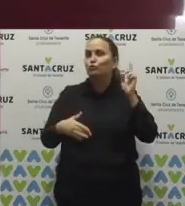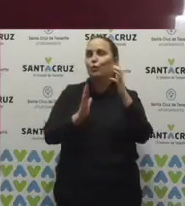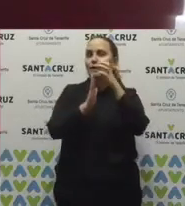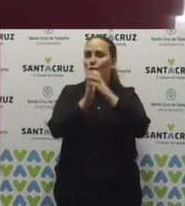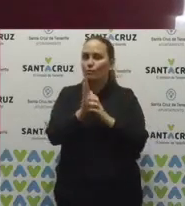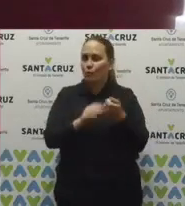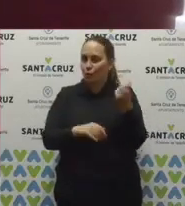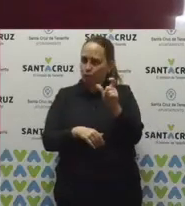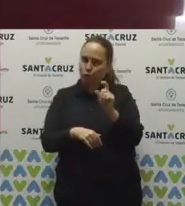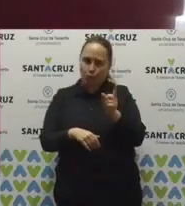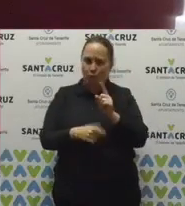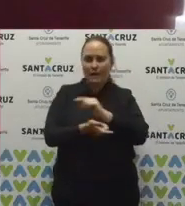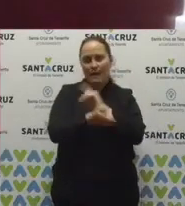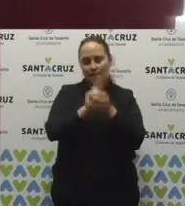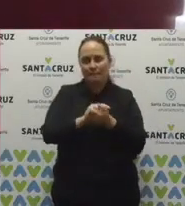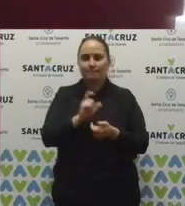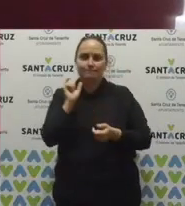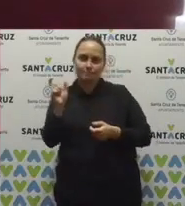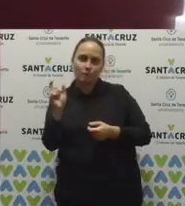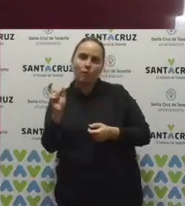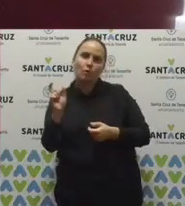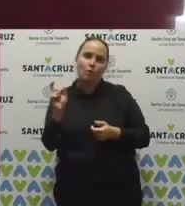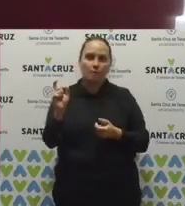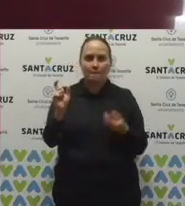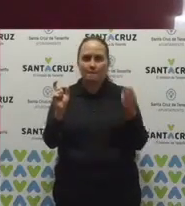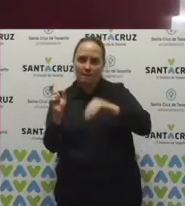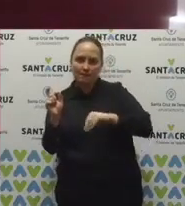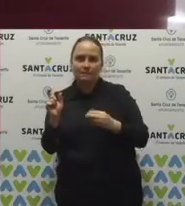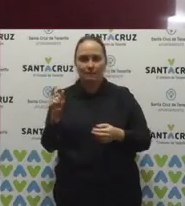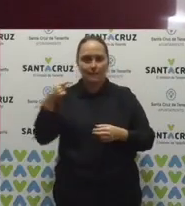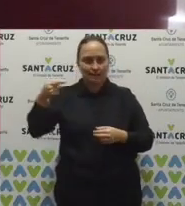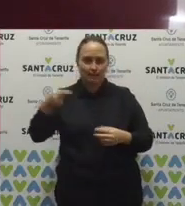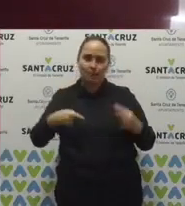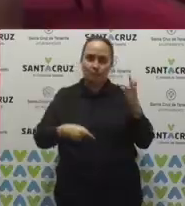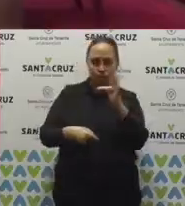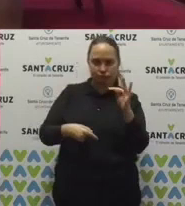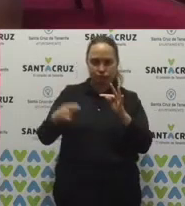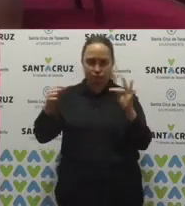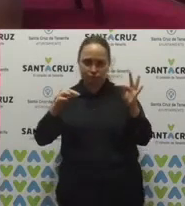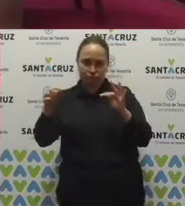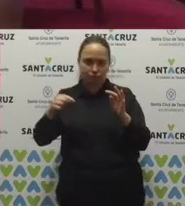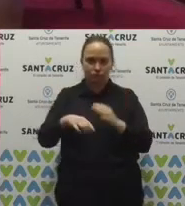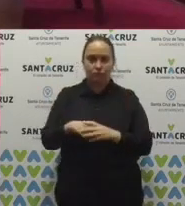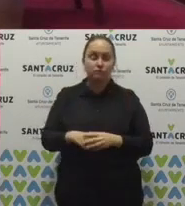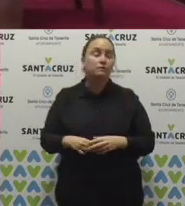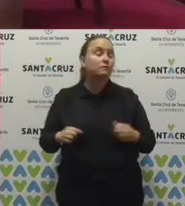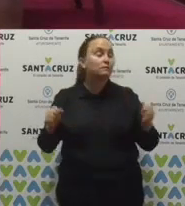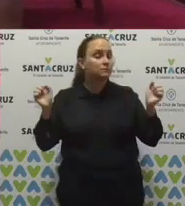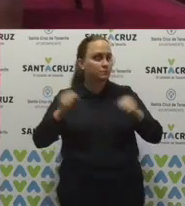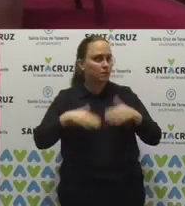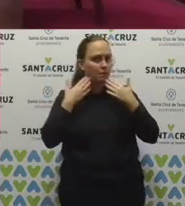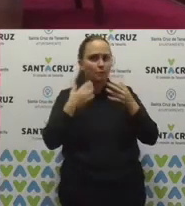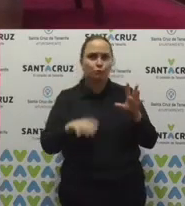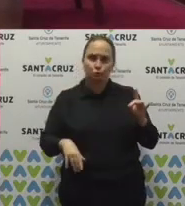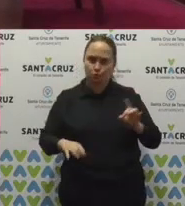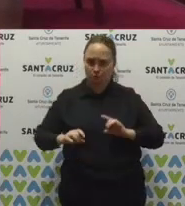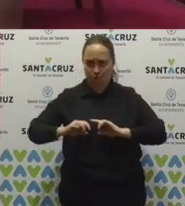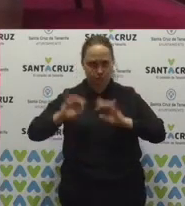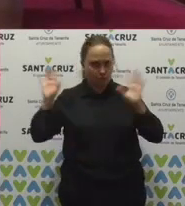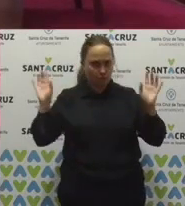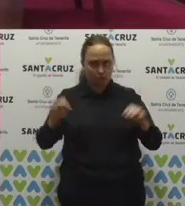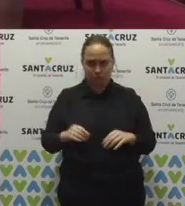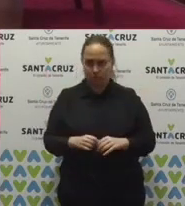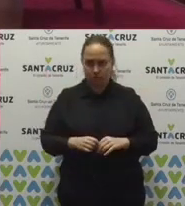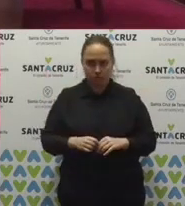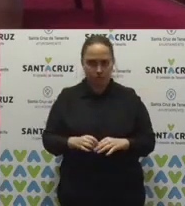costes relación de costeo pro bajo el control muchas gracias sí claro a ver y de hecho